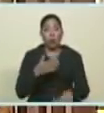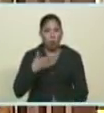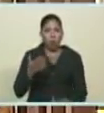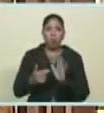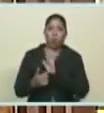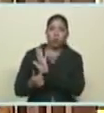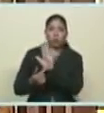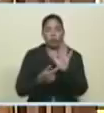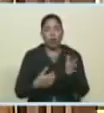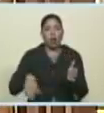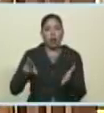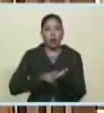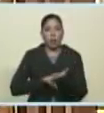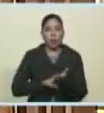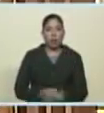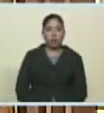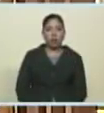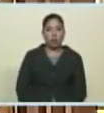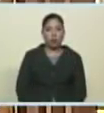país.